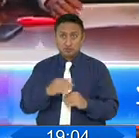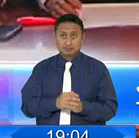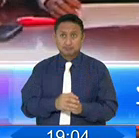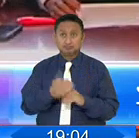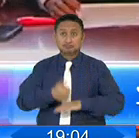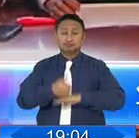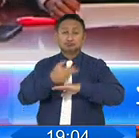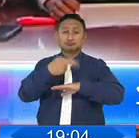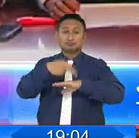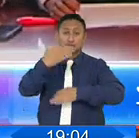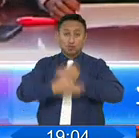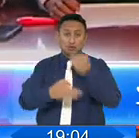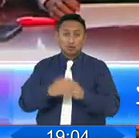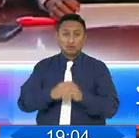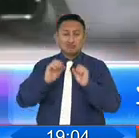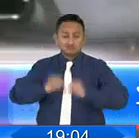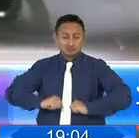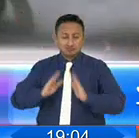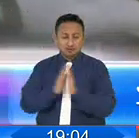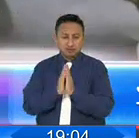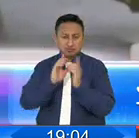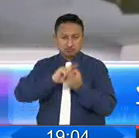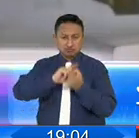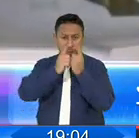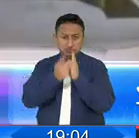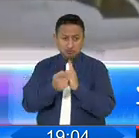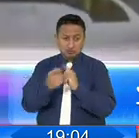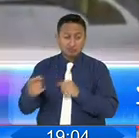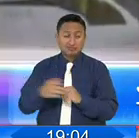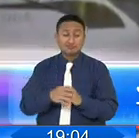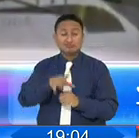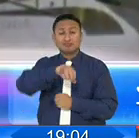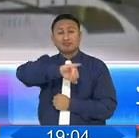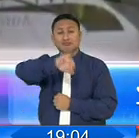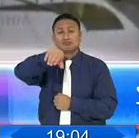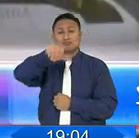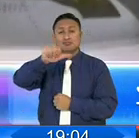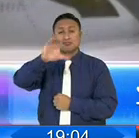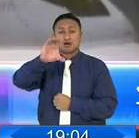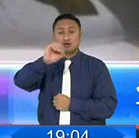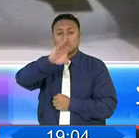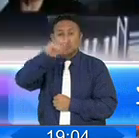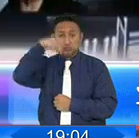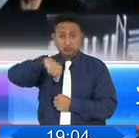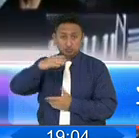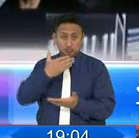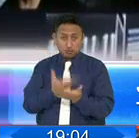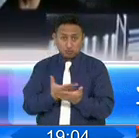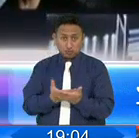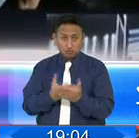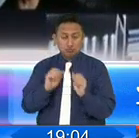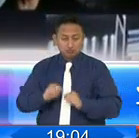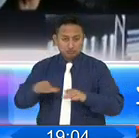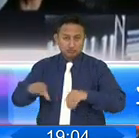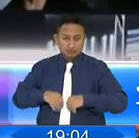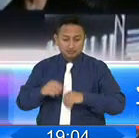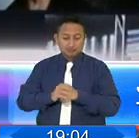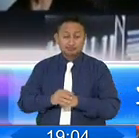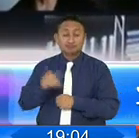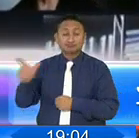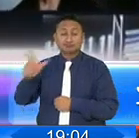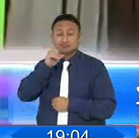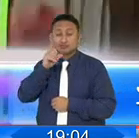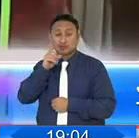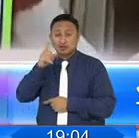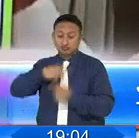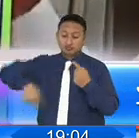Corte Nacional de Justicia aceptó el habeas corpus que propuso Jacobo Bucaram Puley a través de su defensa técnica. Con esto será trasladado desde el